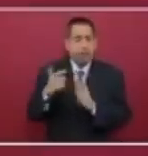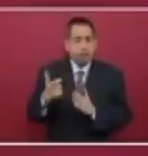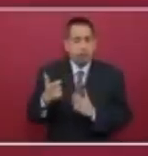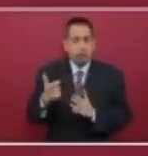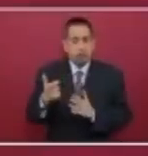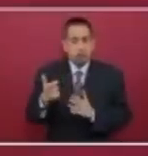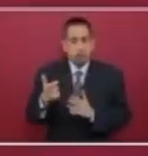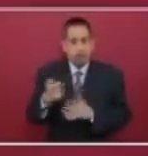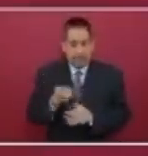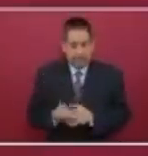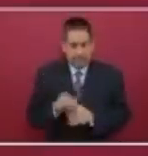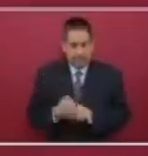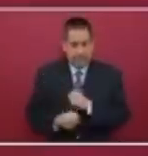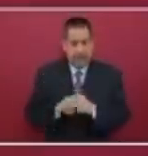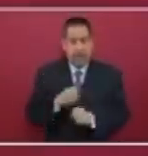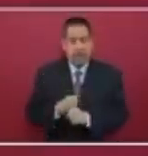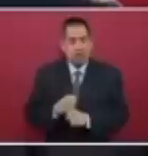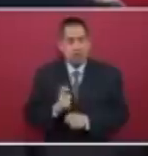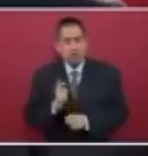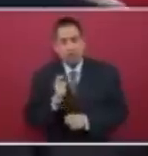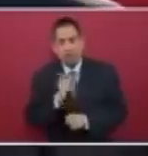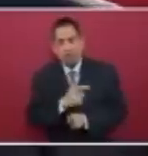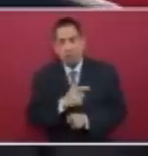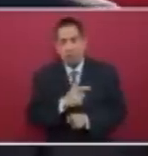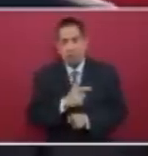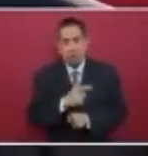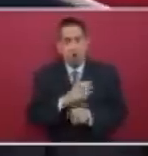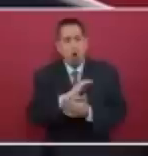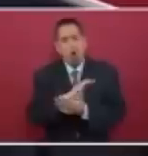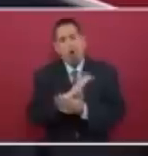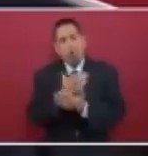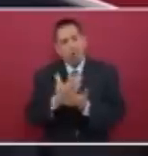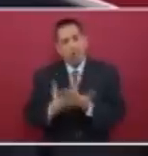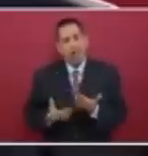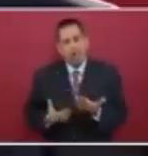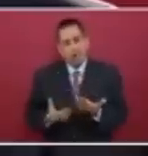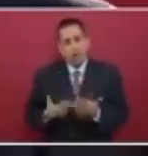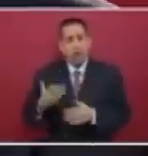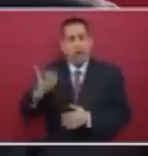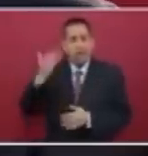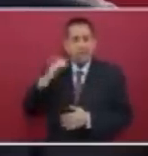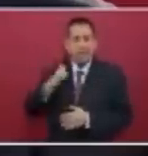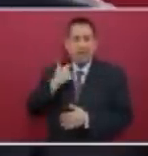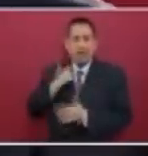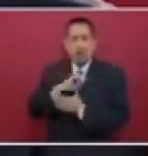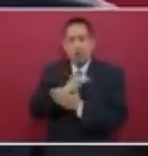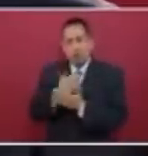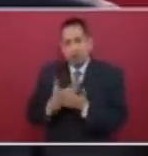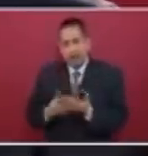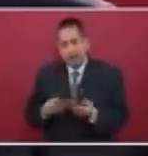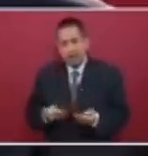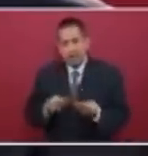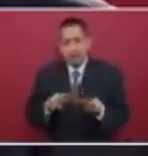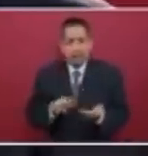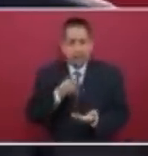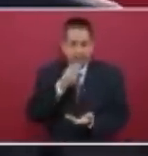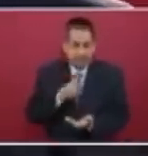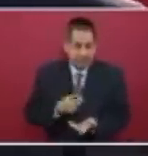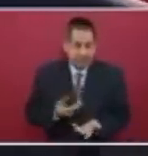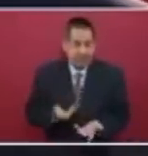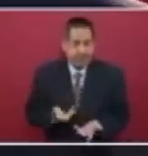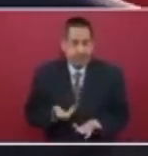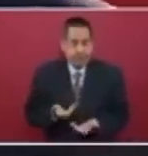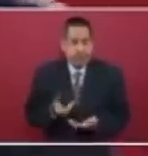este año por el contrato que ya existía ni modo que